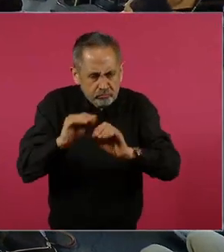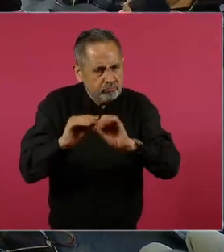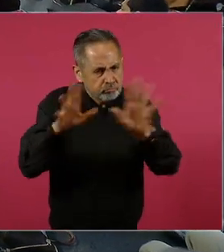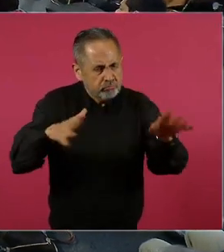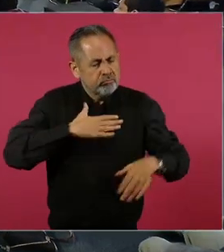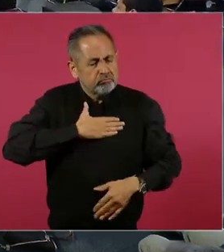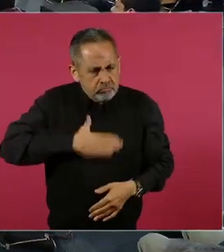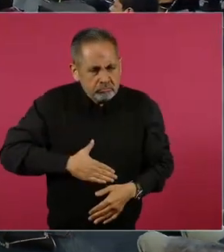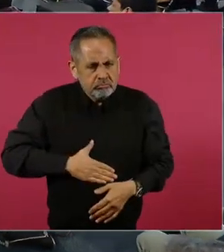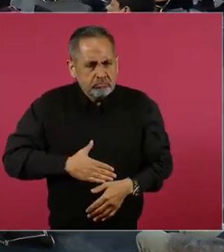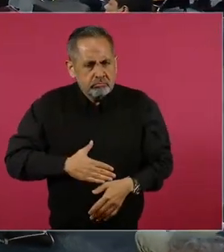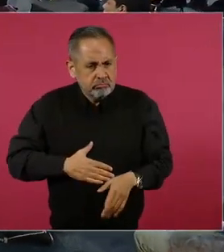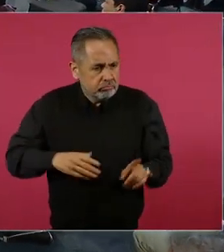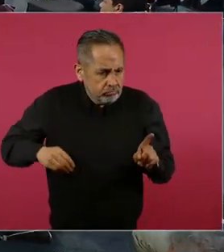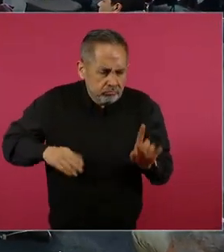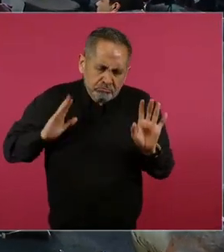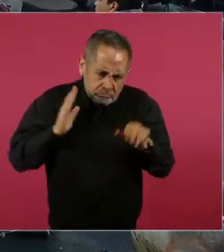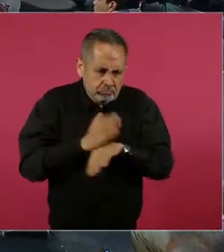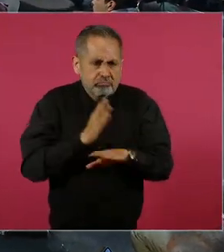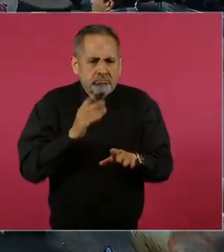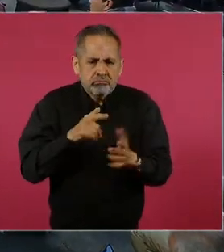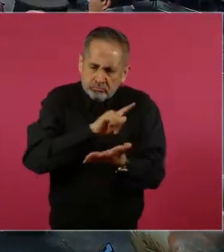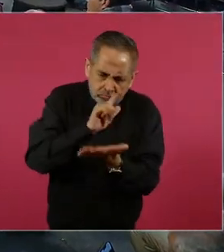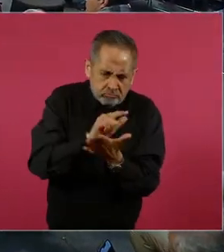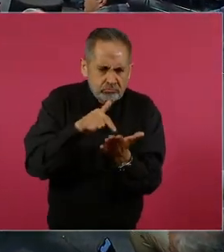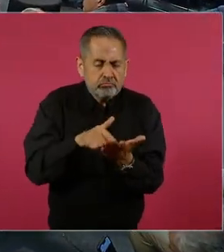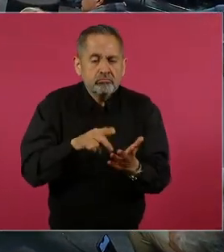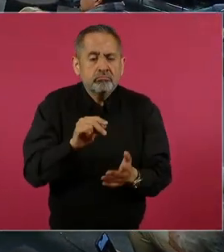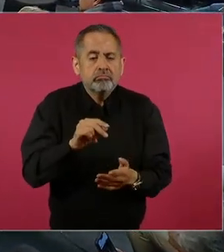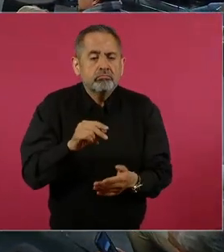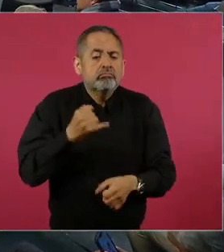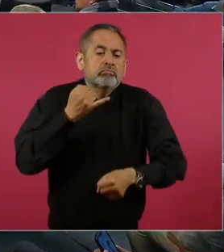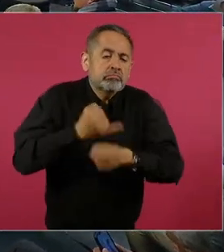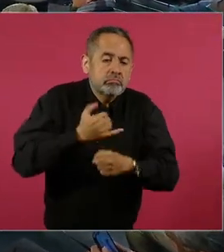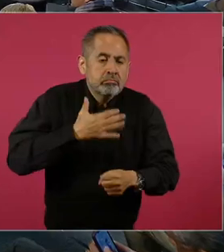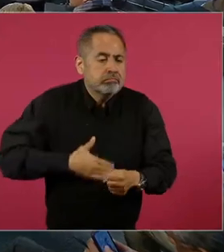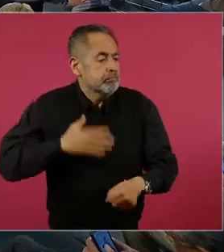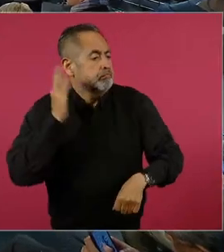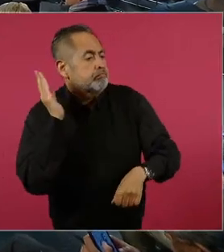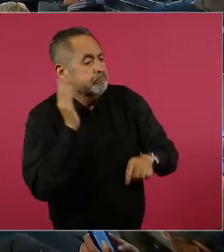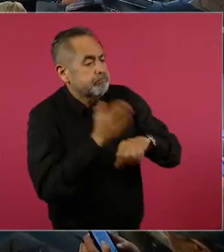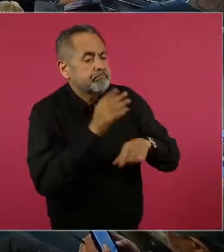conforme a lo que está sucediendo y a derecho, y que pues no se vaya a cometer otra injusticia